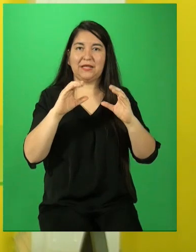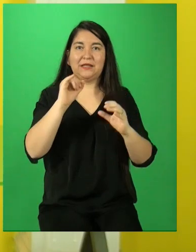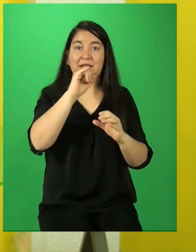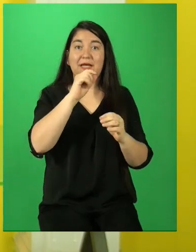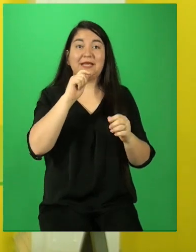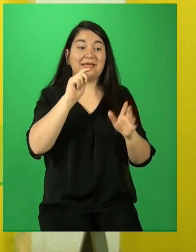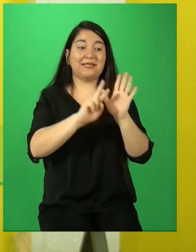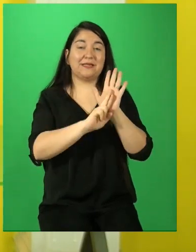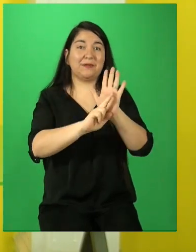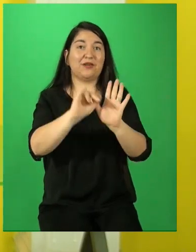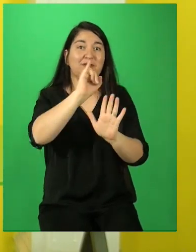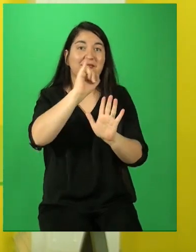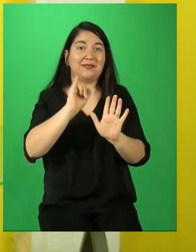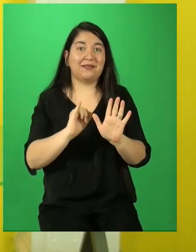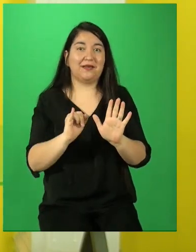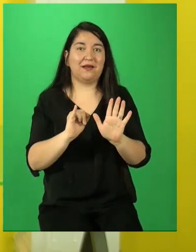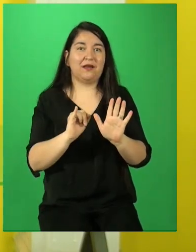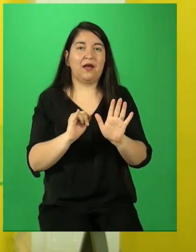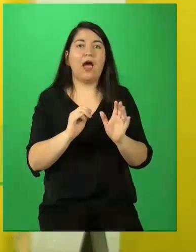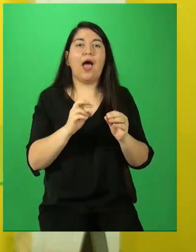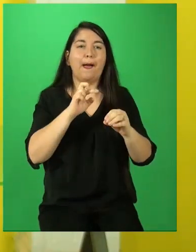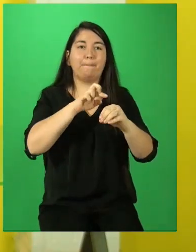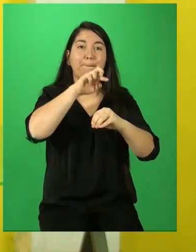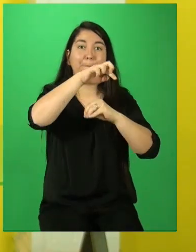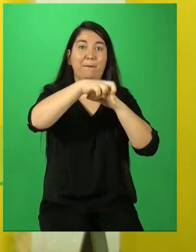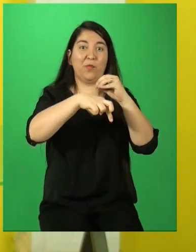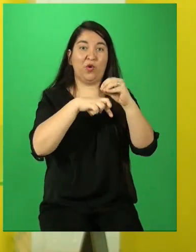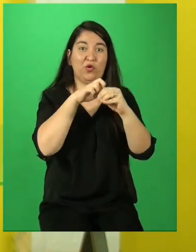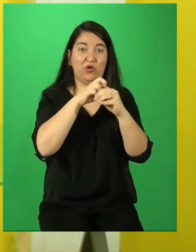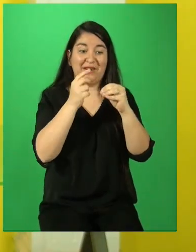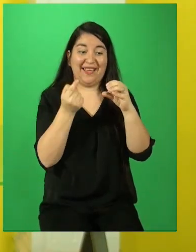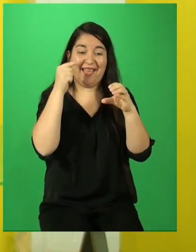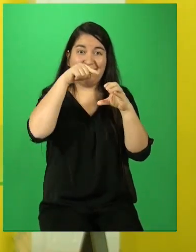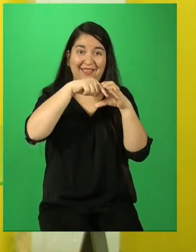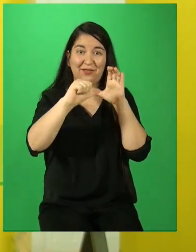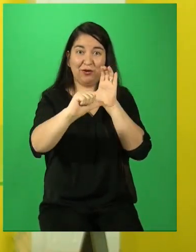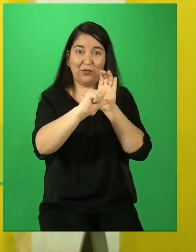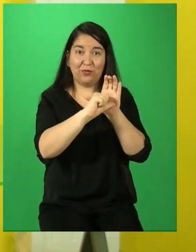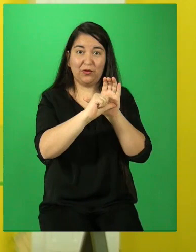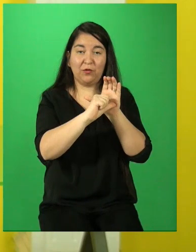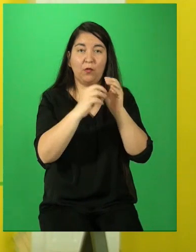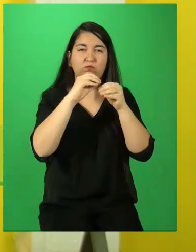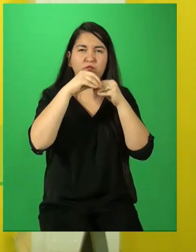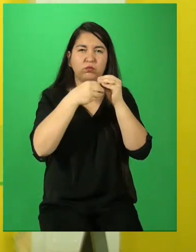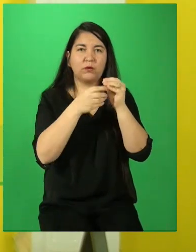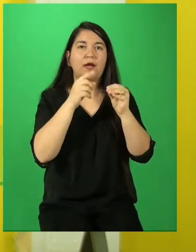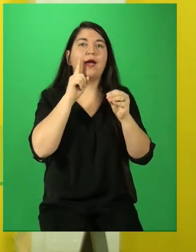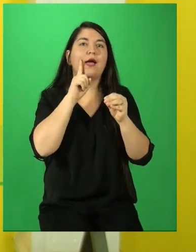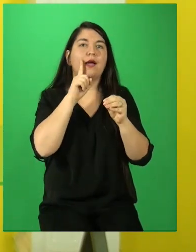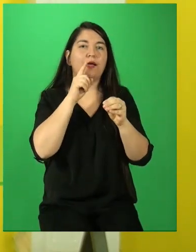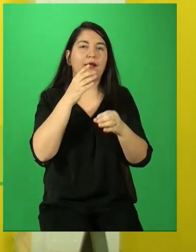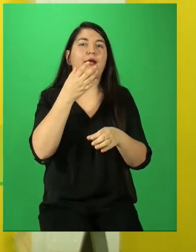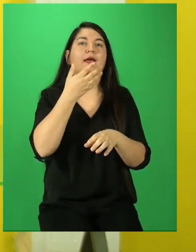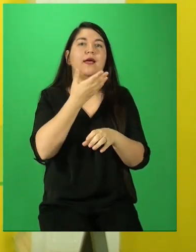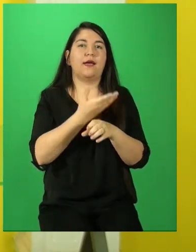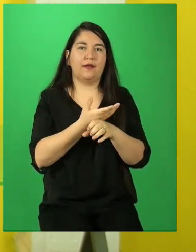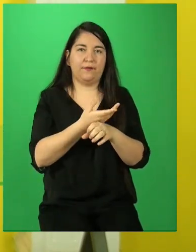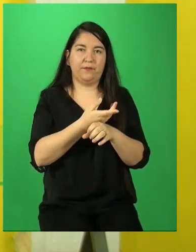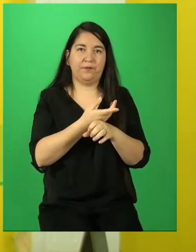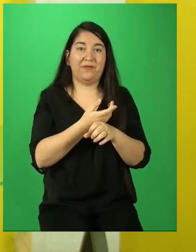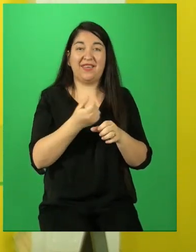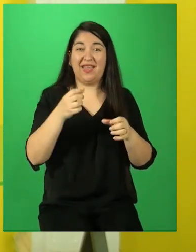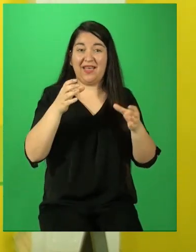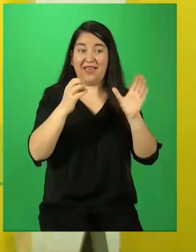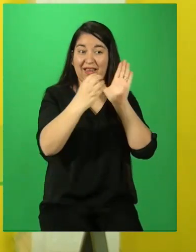Z y es la cantidad de protones que hay en el interior del núcleo de un átomo. Todos los elementos